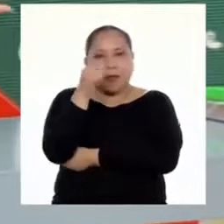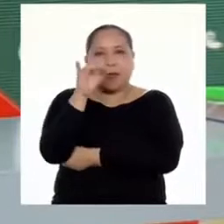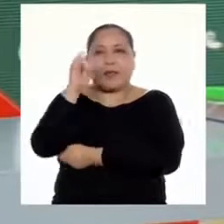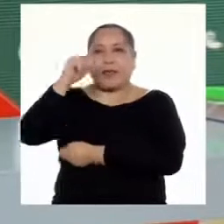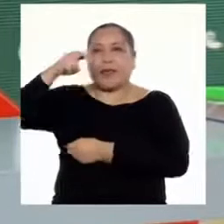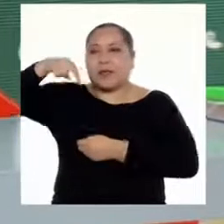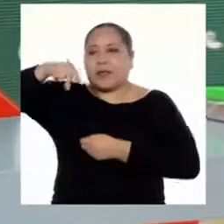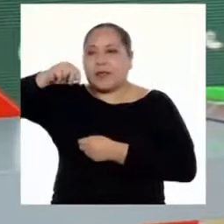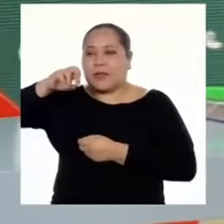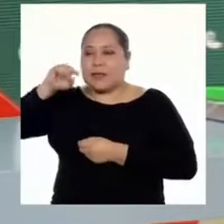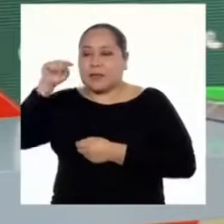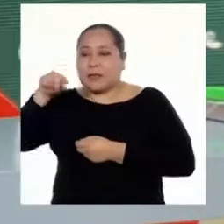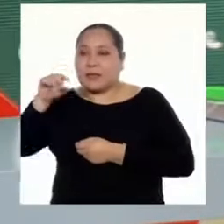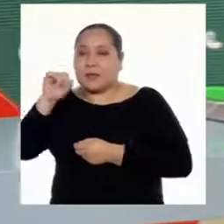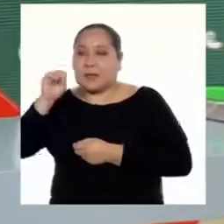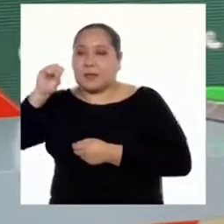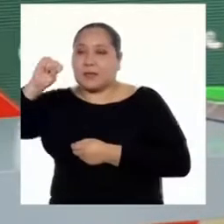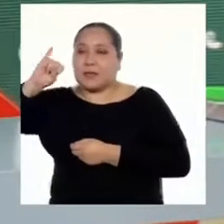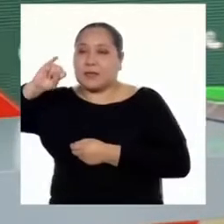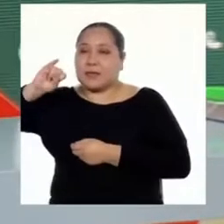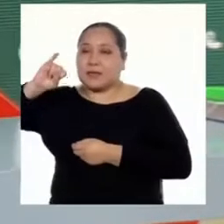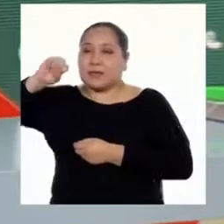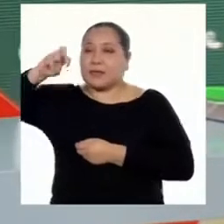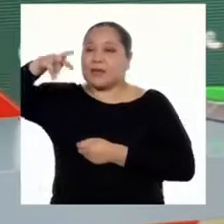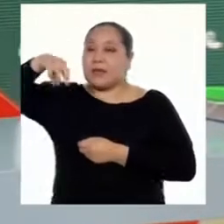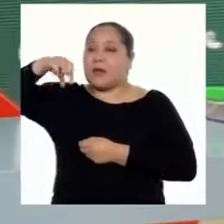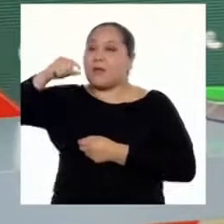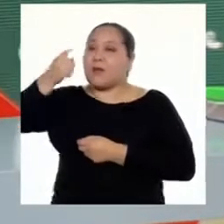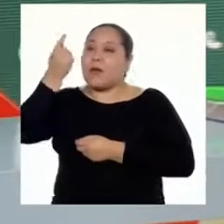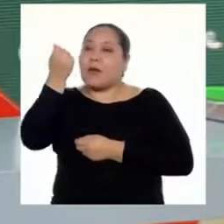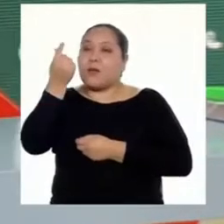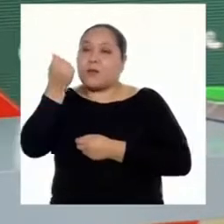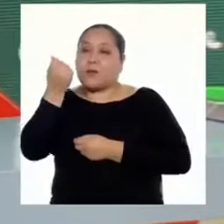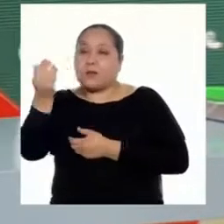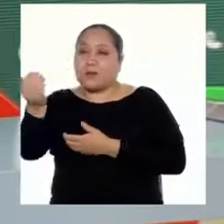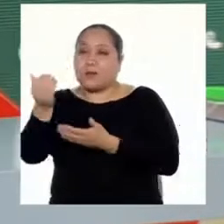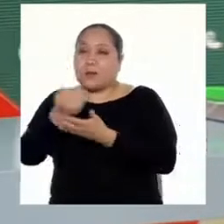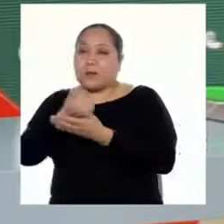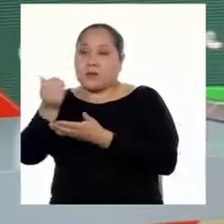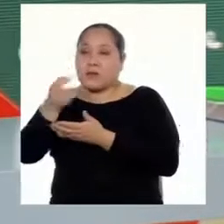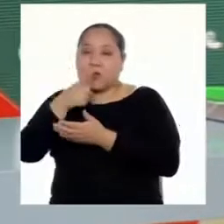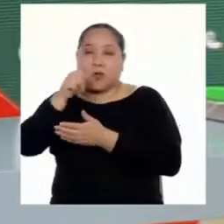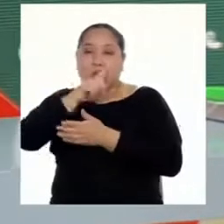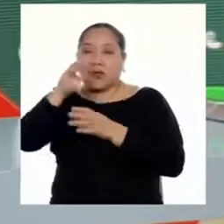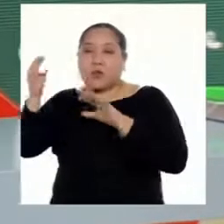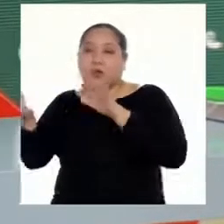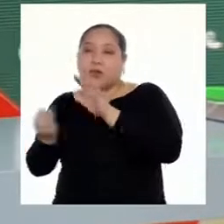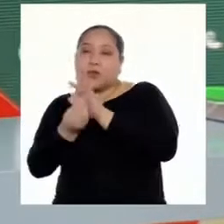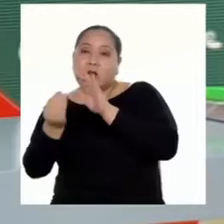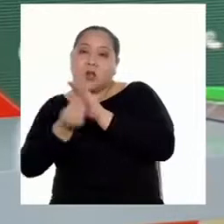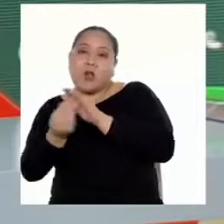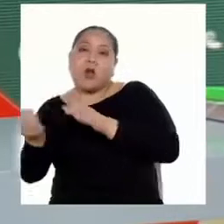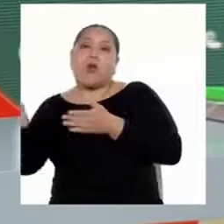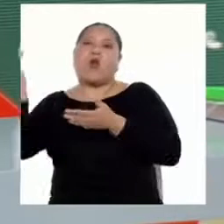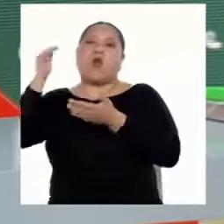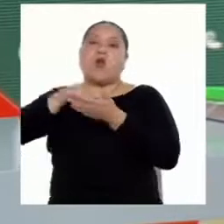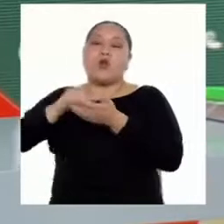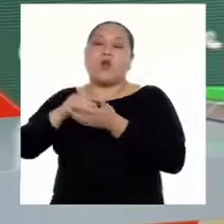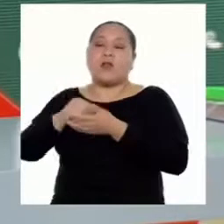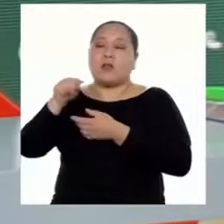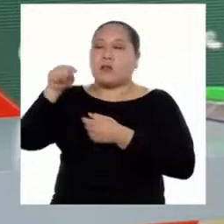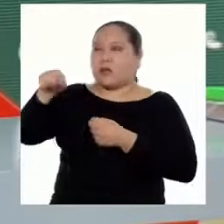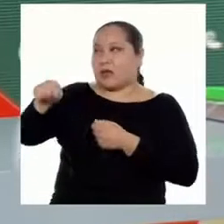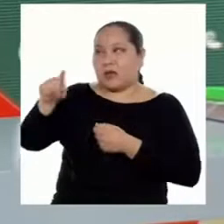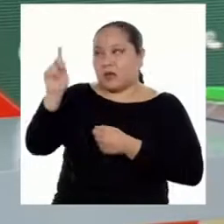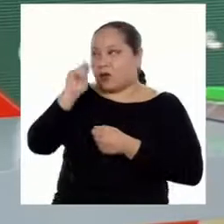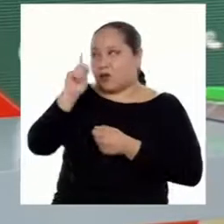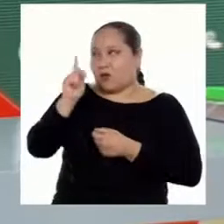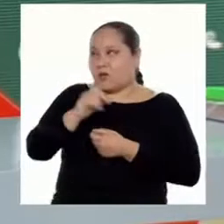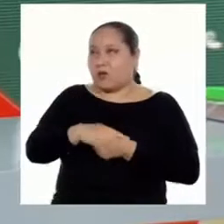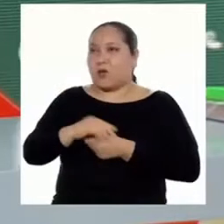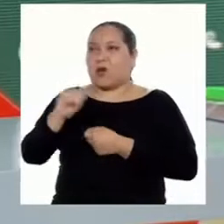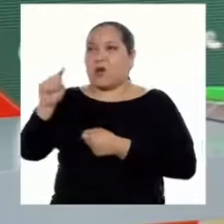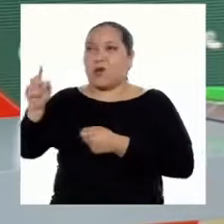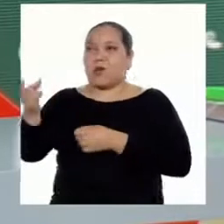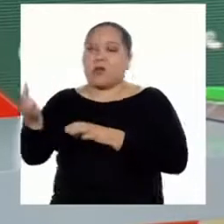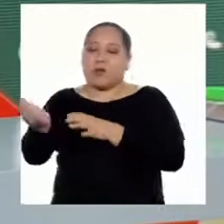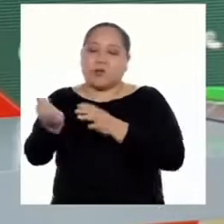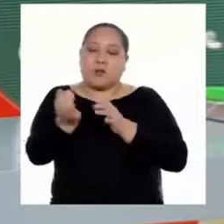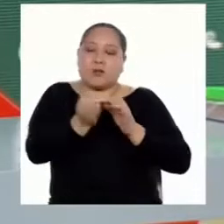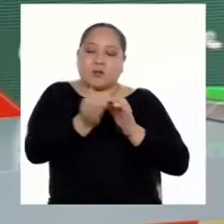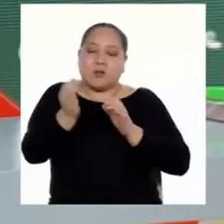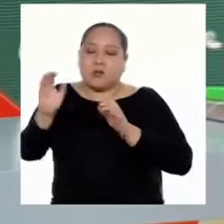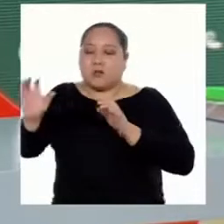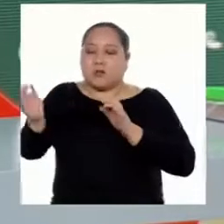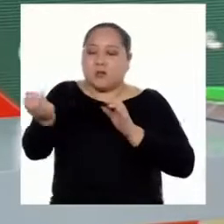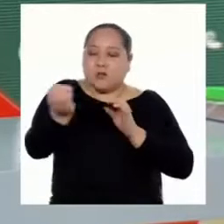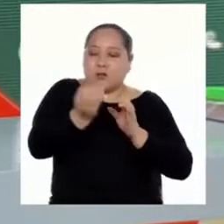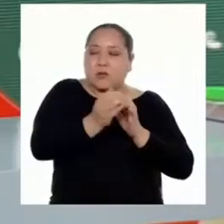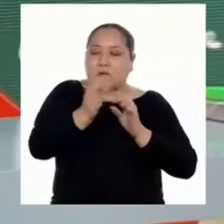interés simple, los intereses que se van generando de un cierto capital no se añaden o reinvierten nuevamente a ese capital, sino que más bien